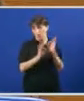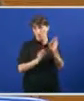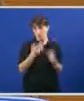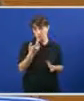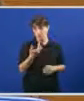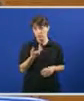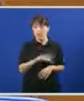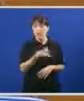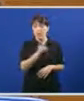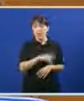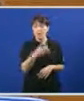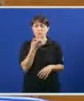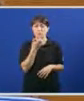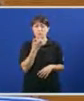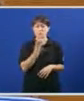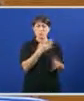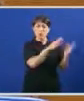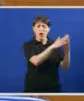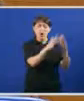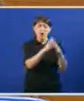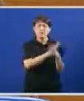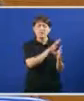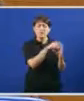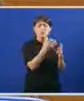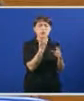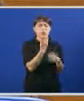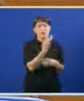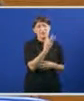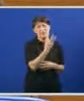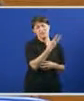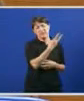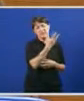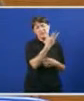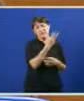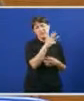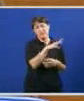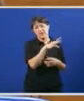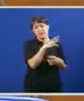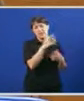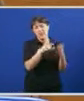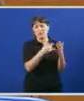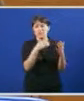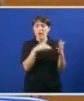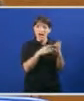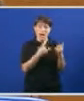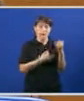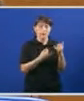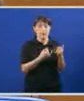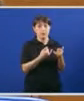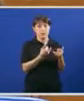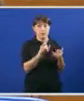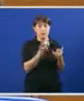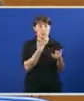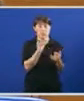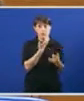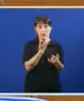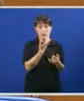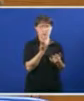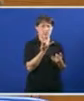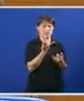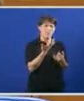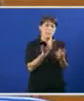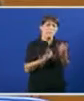además 34.300 fogares sin ningún ingreso. Cada día se producen 7 nuevos desahucios,